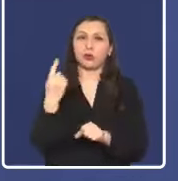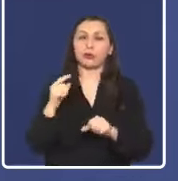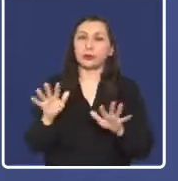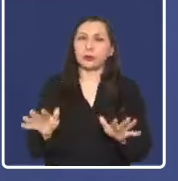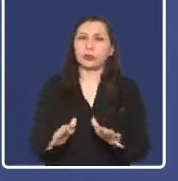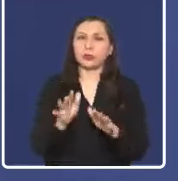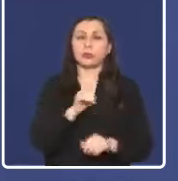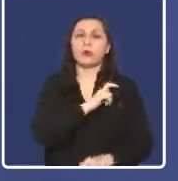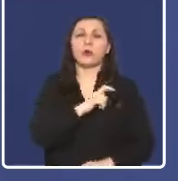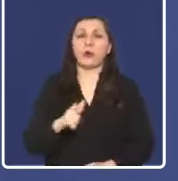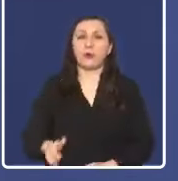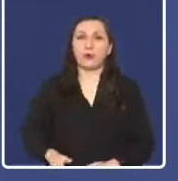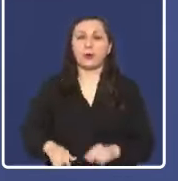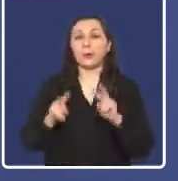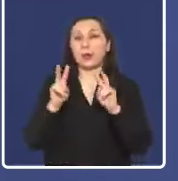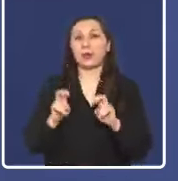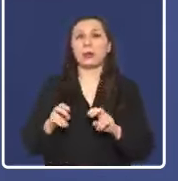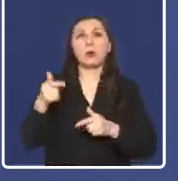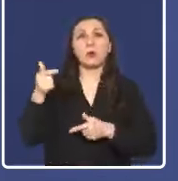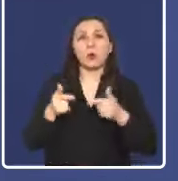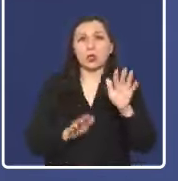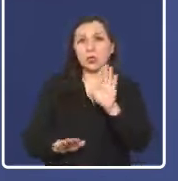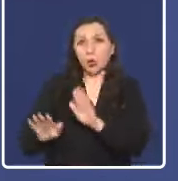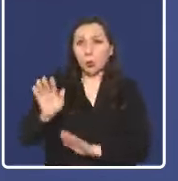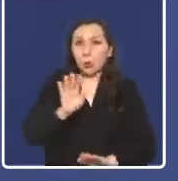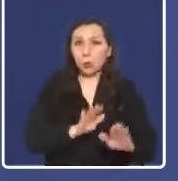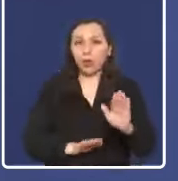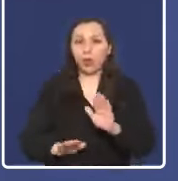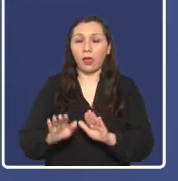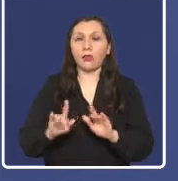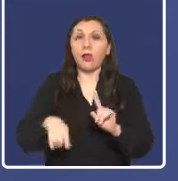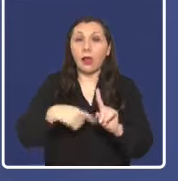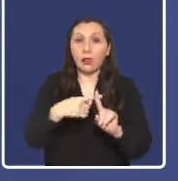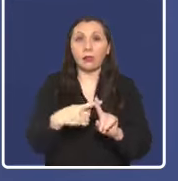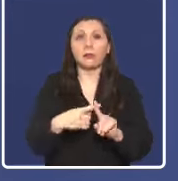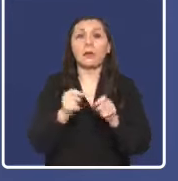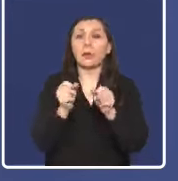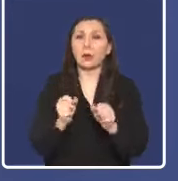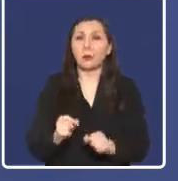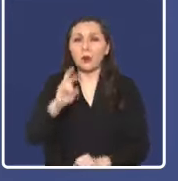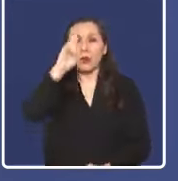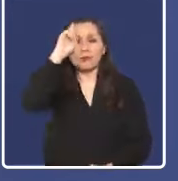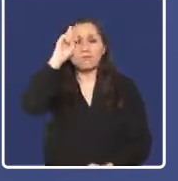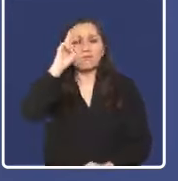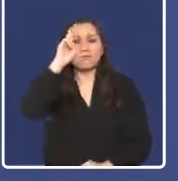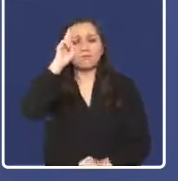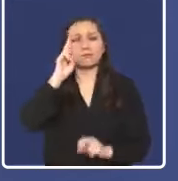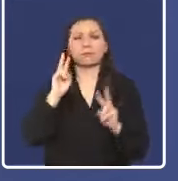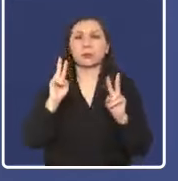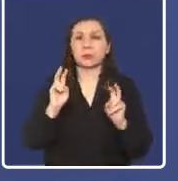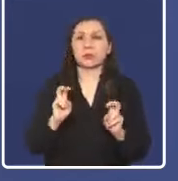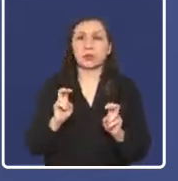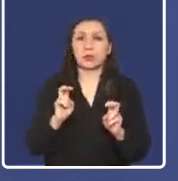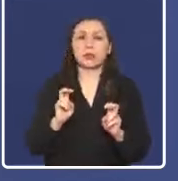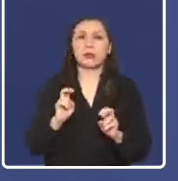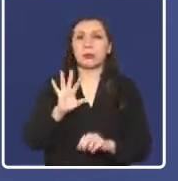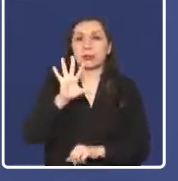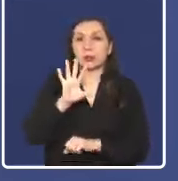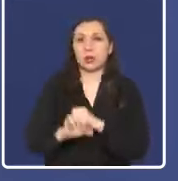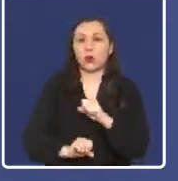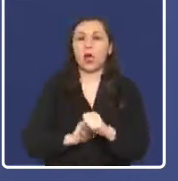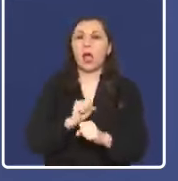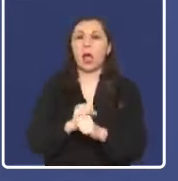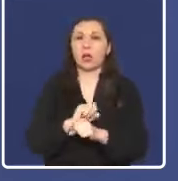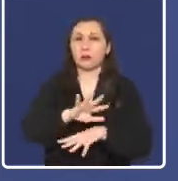realizando como gobierno en relación a la política de cuidados y además para poder reflexionar en torno a los